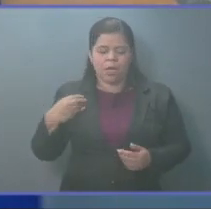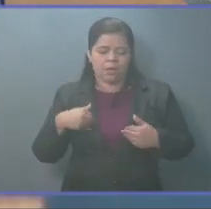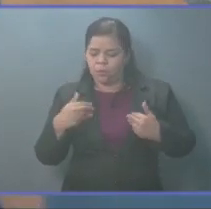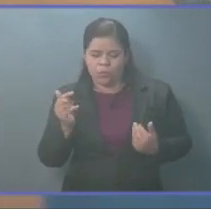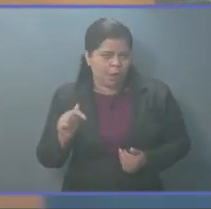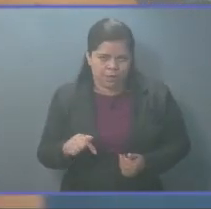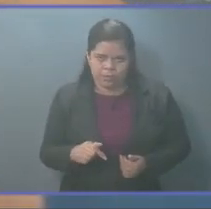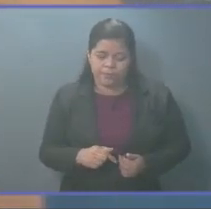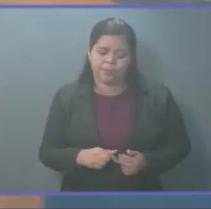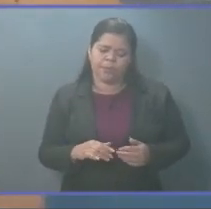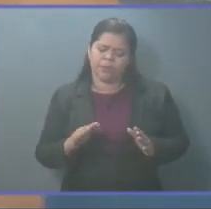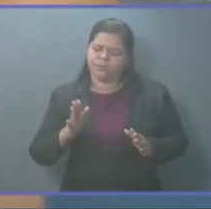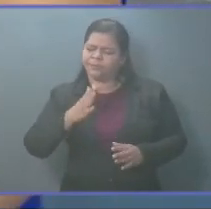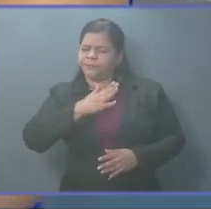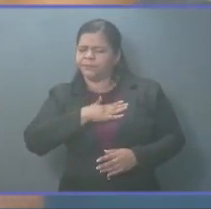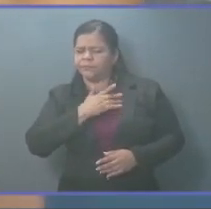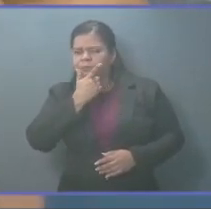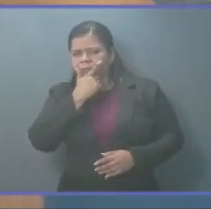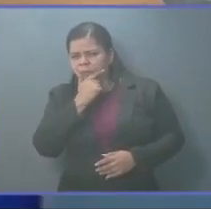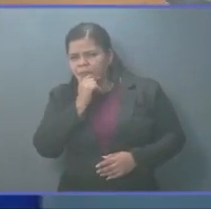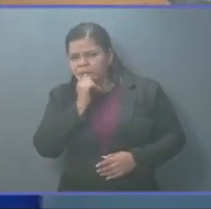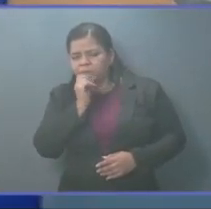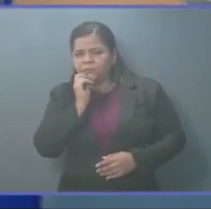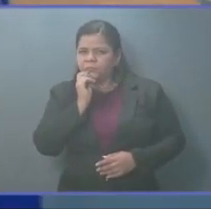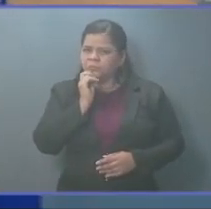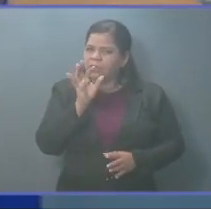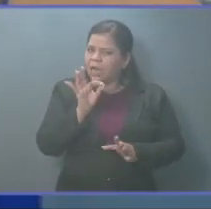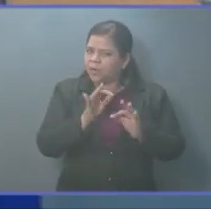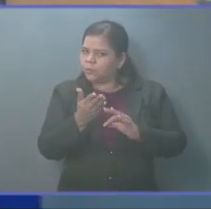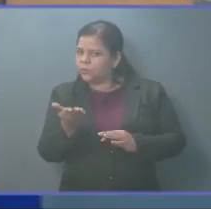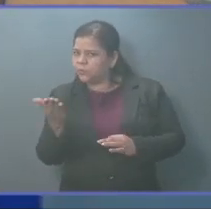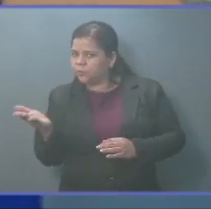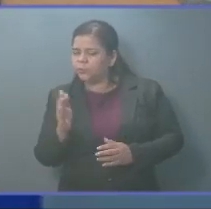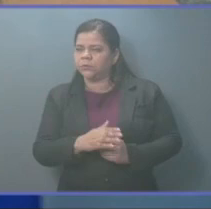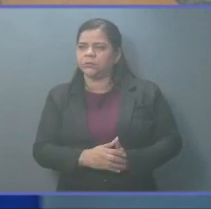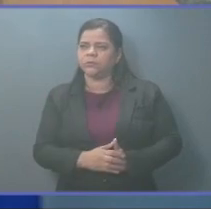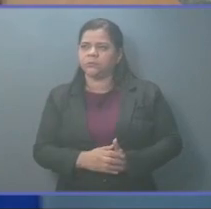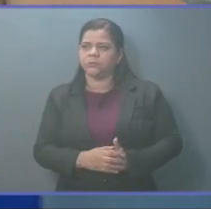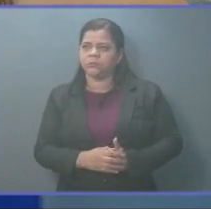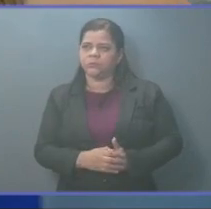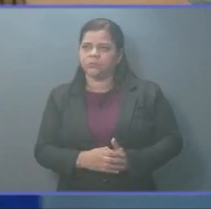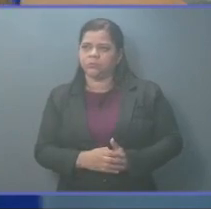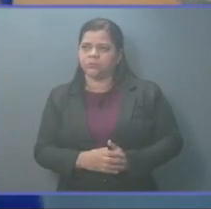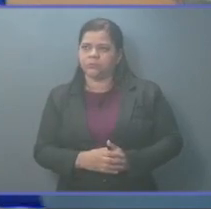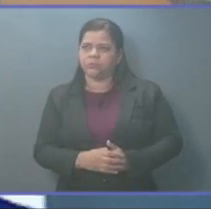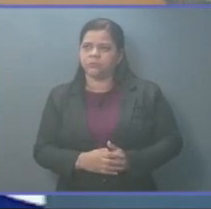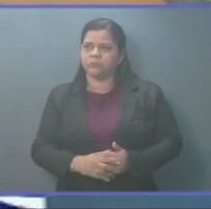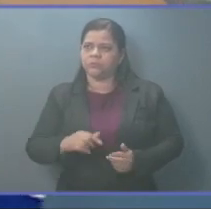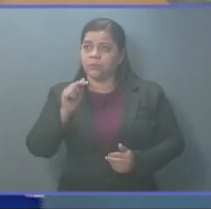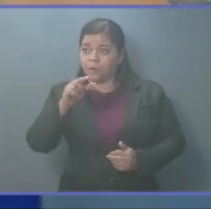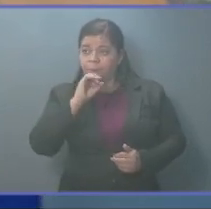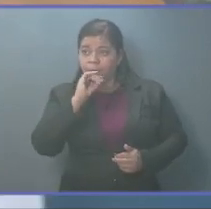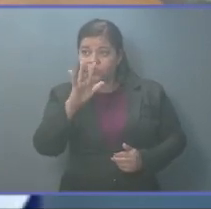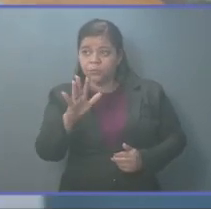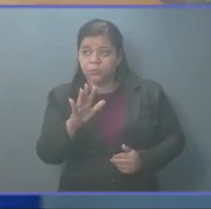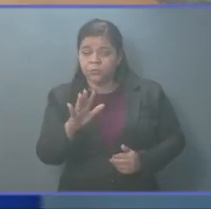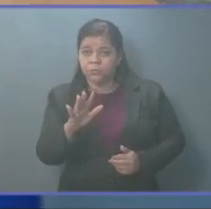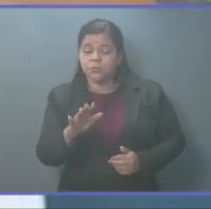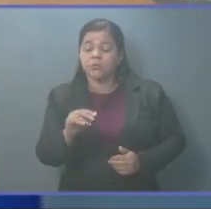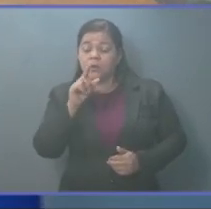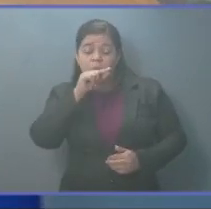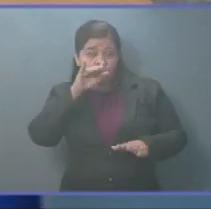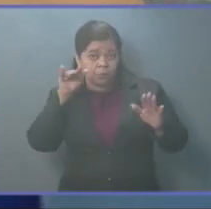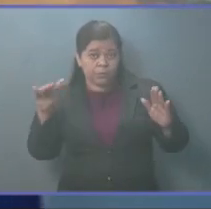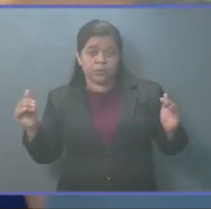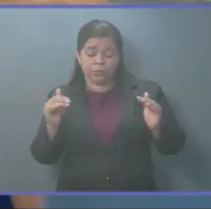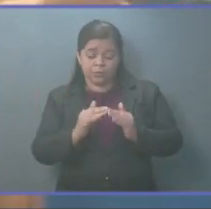Pero a mí me llaman la atención un par de cosas. usted dijo, y hubo Twitter, así como se